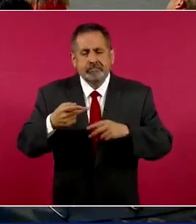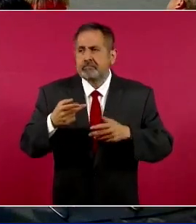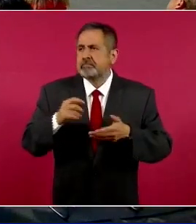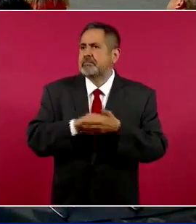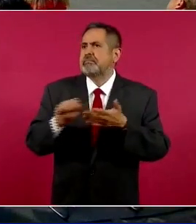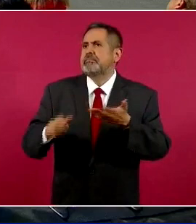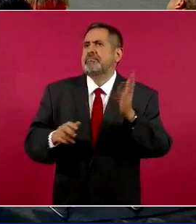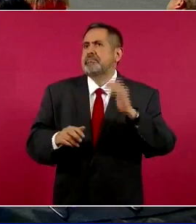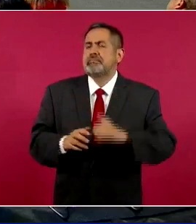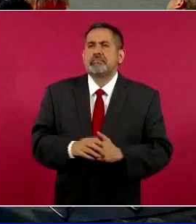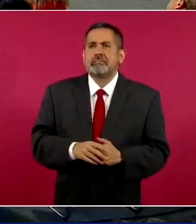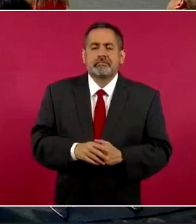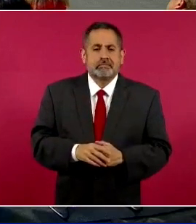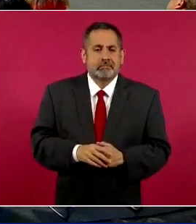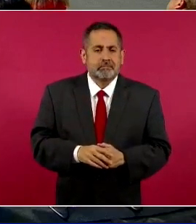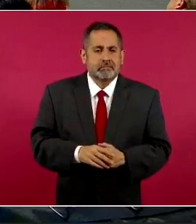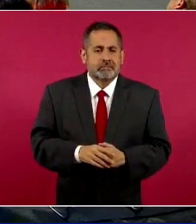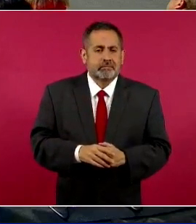que